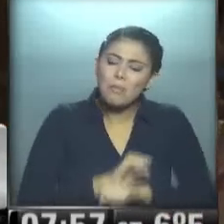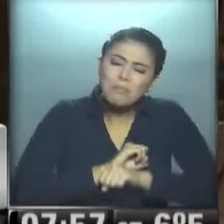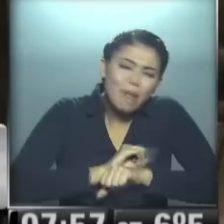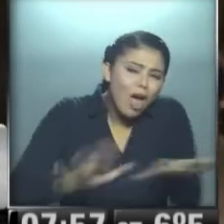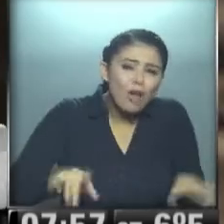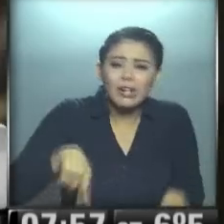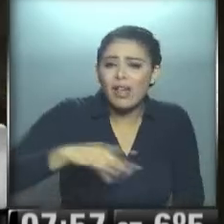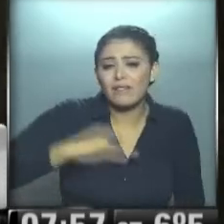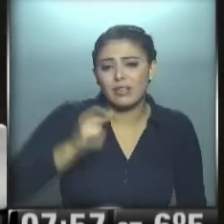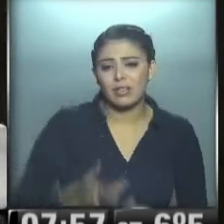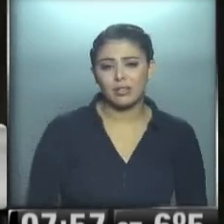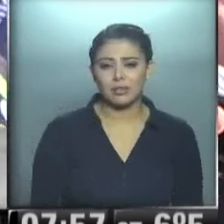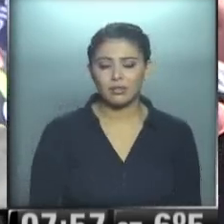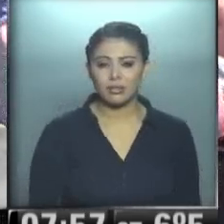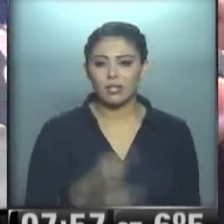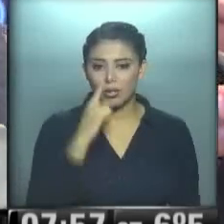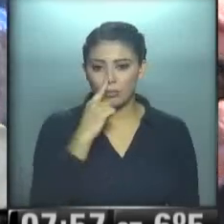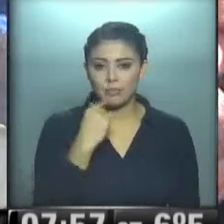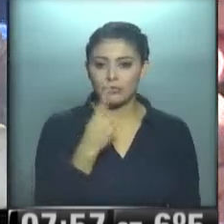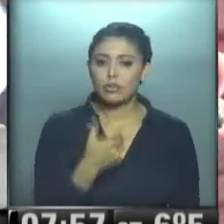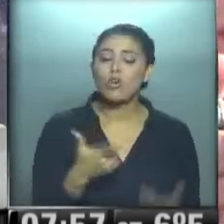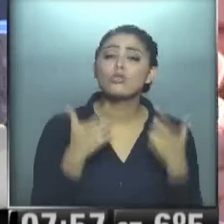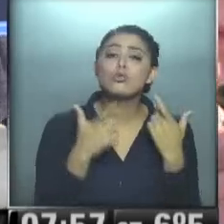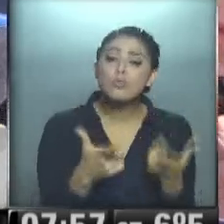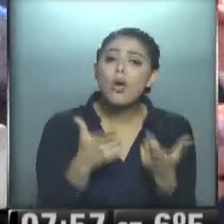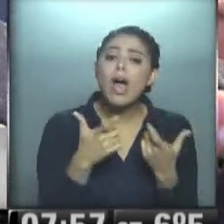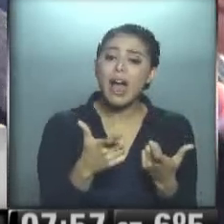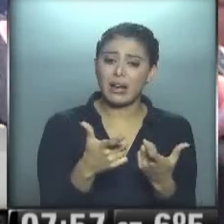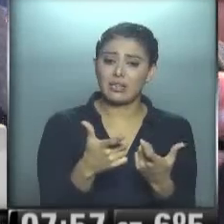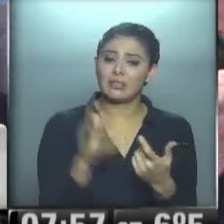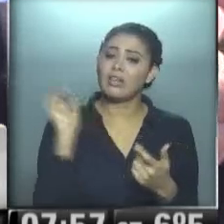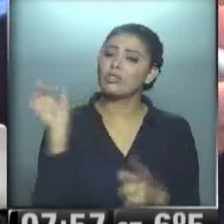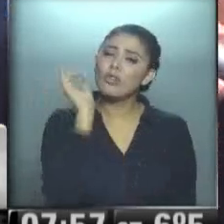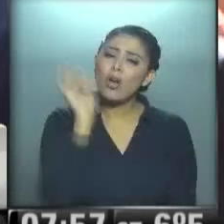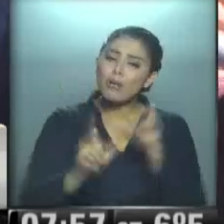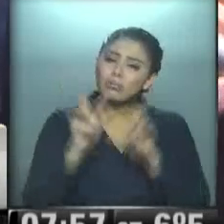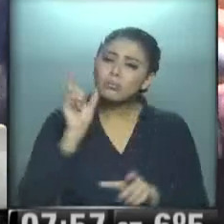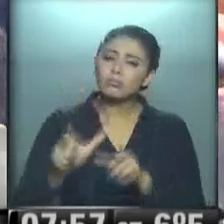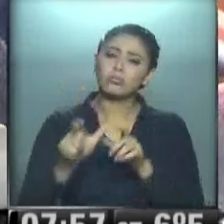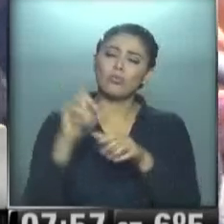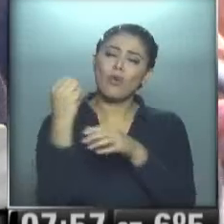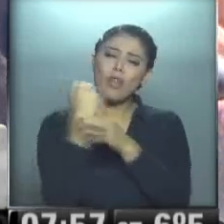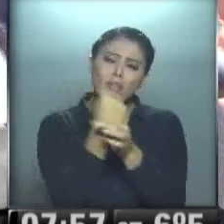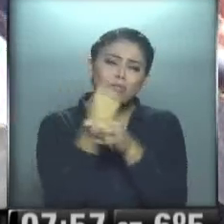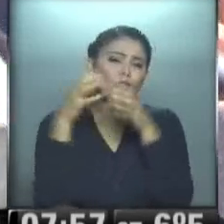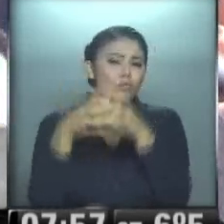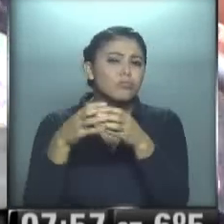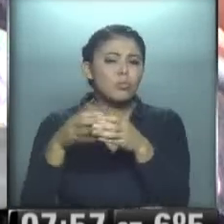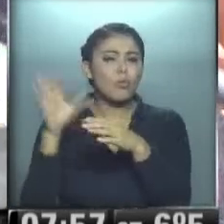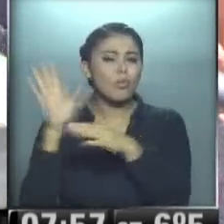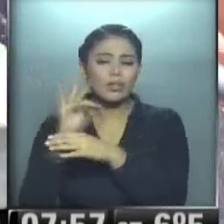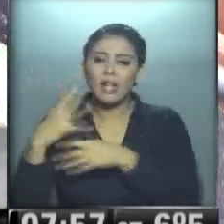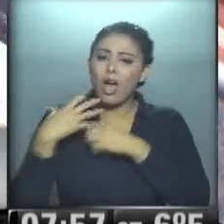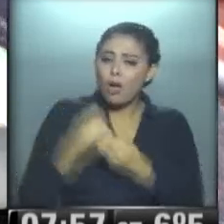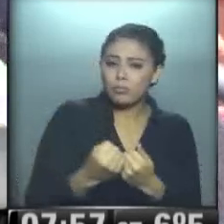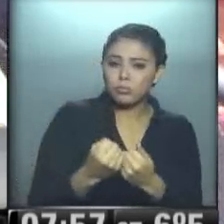puede pasar en la vida. Bien, afortunadamente, este vuelco de afecto de la gente del mundo del fútbol, que a veces está